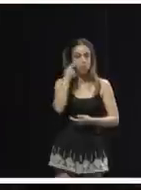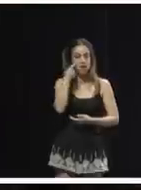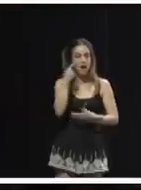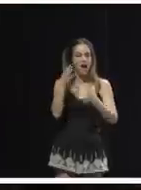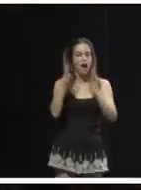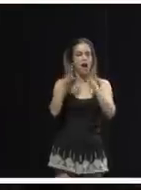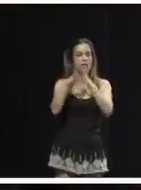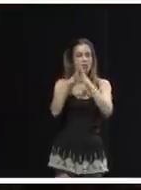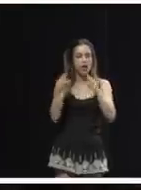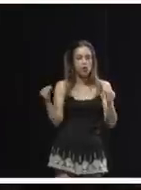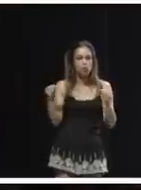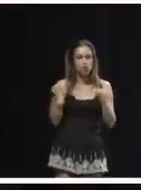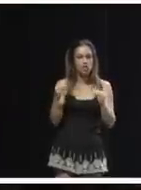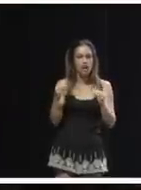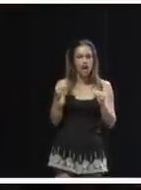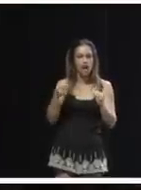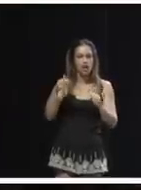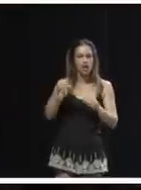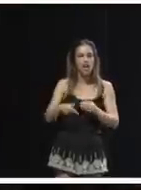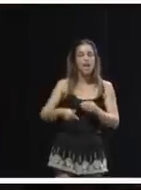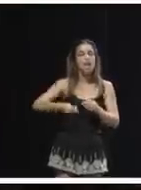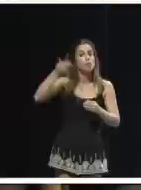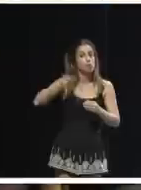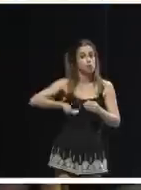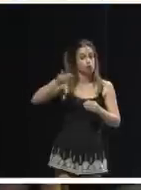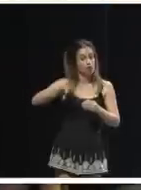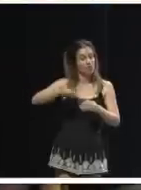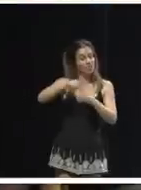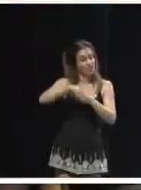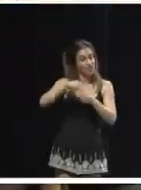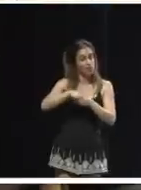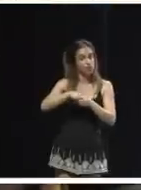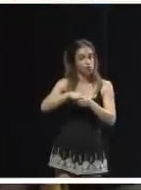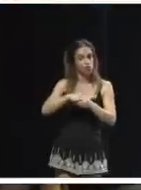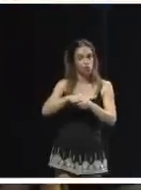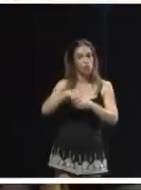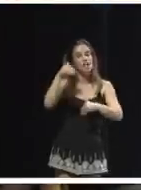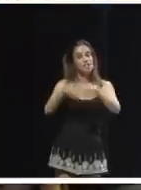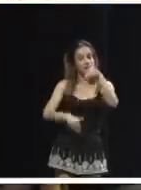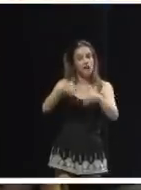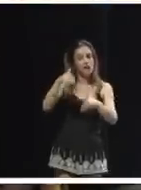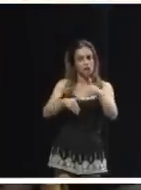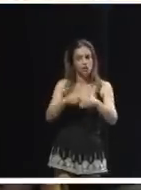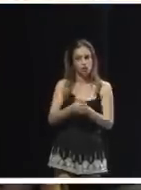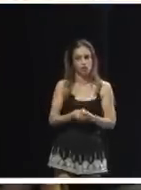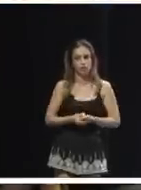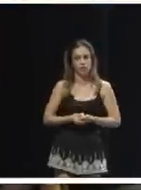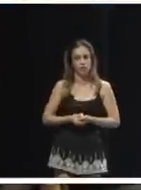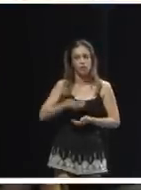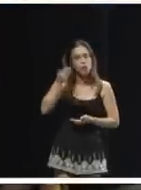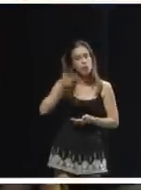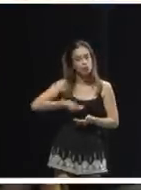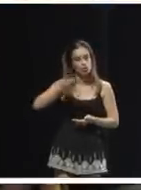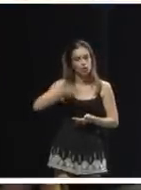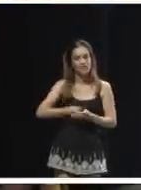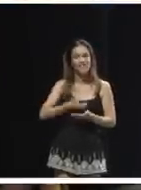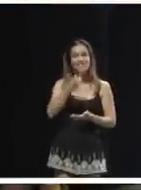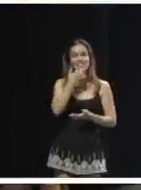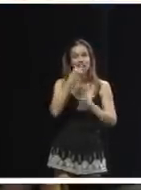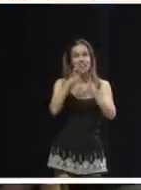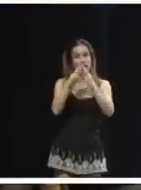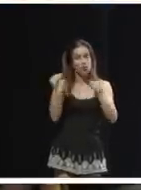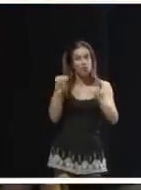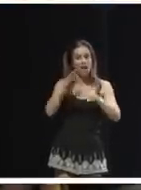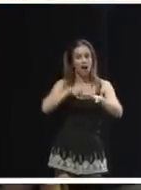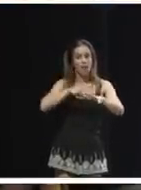Andalucía es decisiva en estas elecciones. Sois claves en estas elecciones. Si Andalucía se